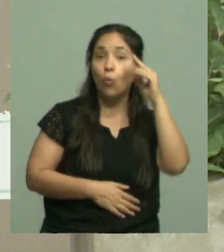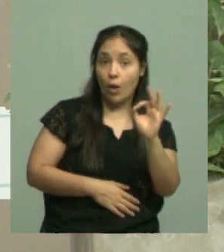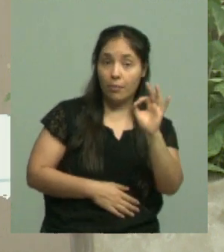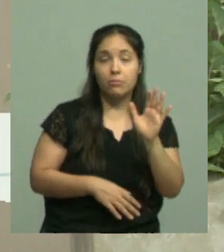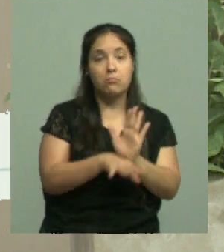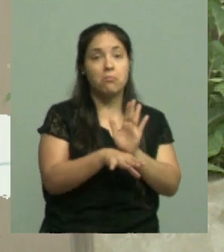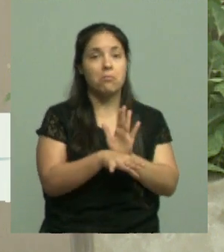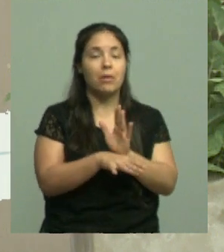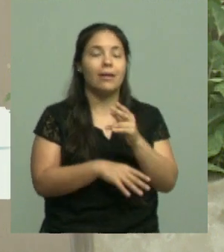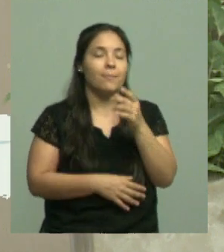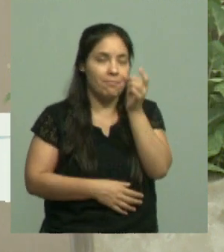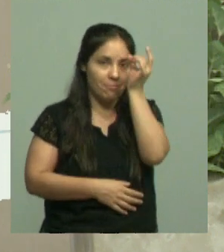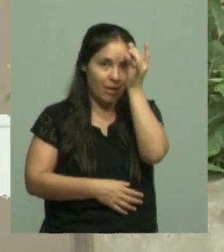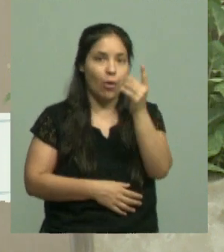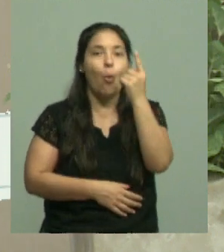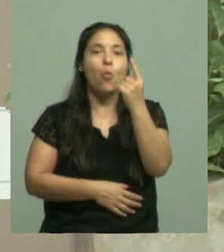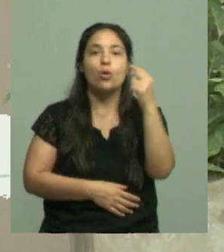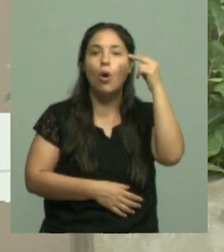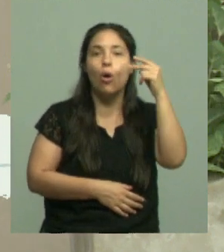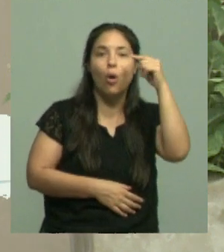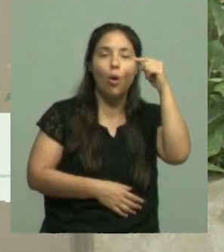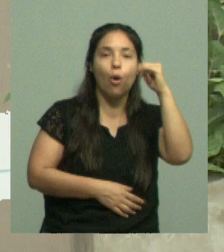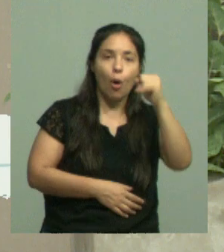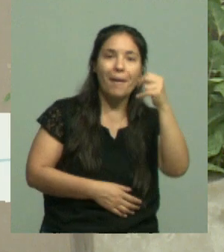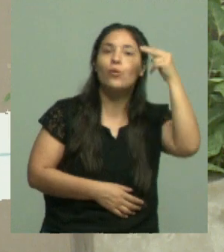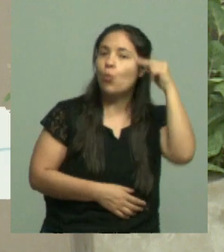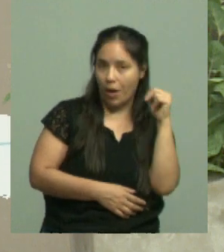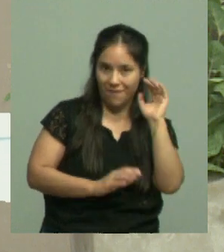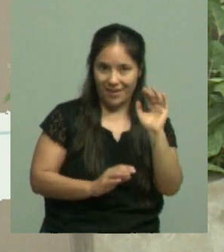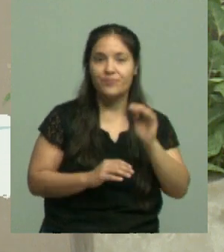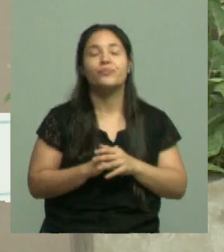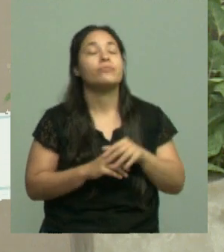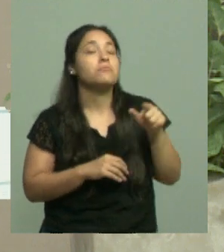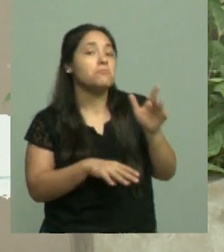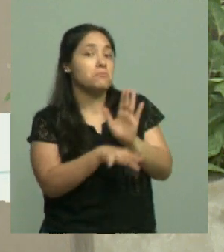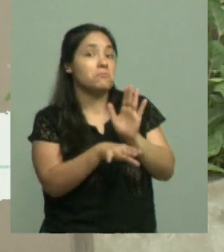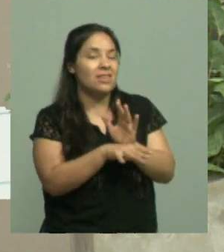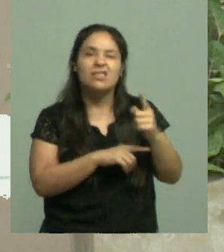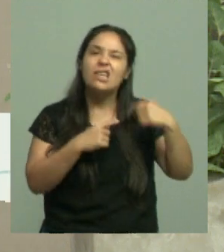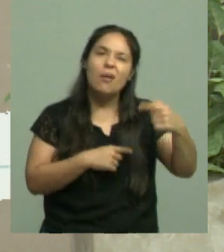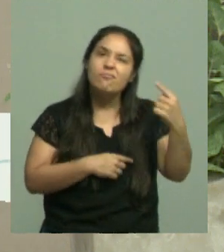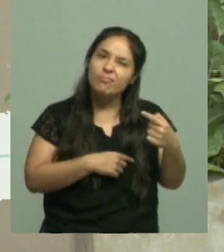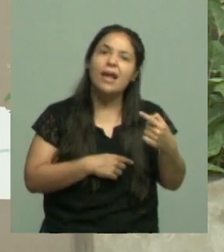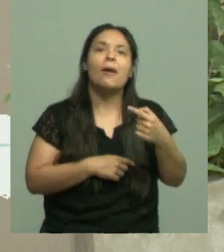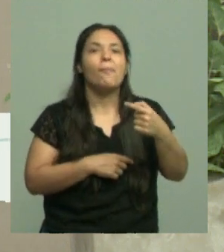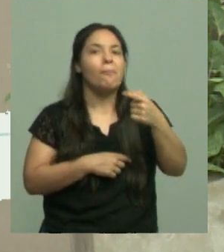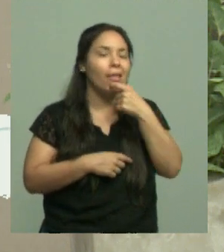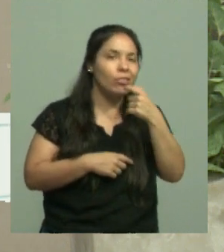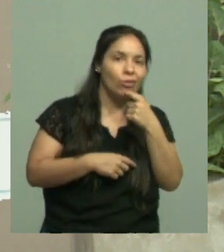sido positivo. Siempre digo, teniendo en cuenta que la diferencia era al revés, ¿no? Siempre más arriba Mendoza, más abajo